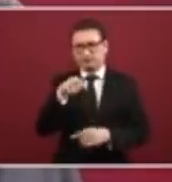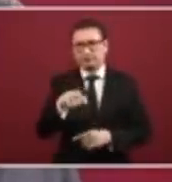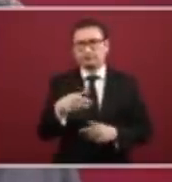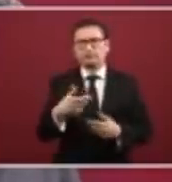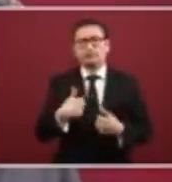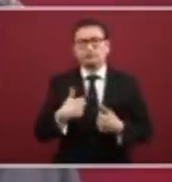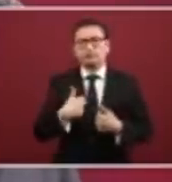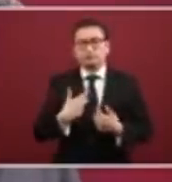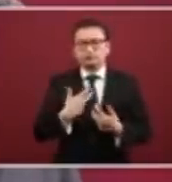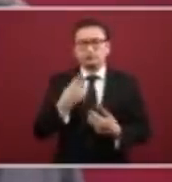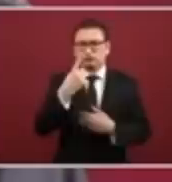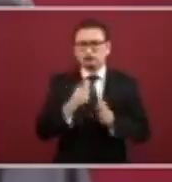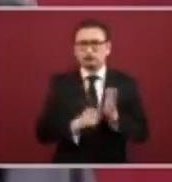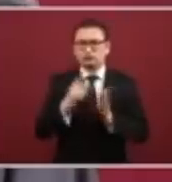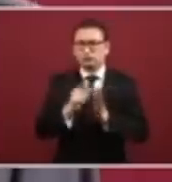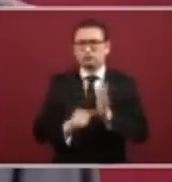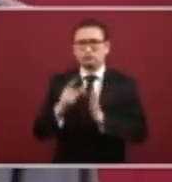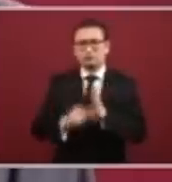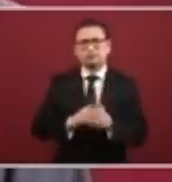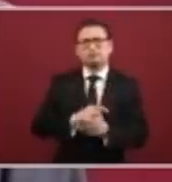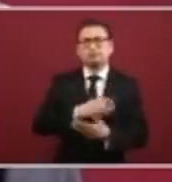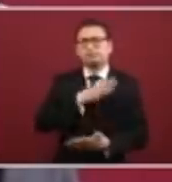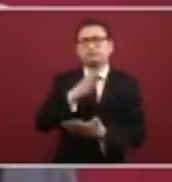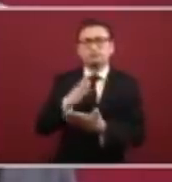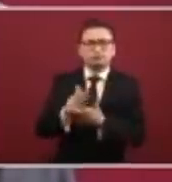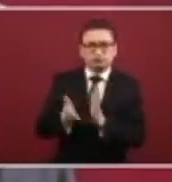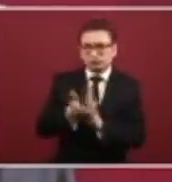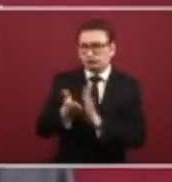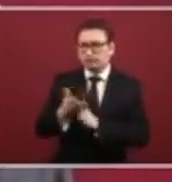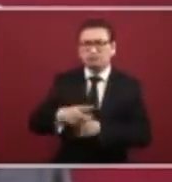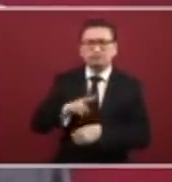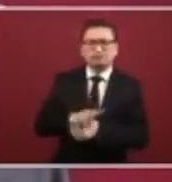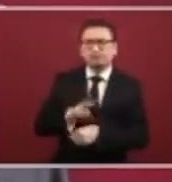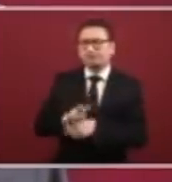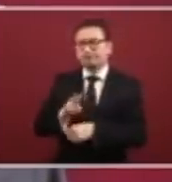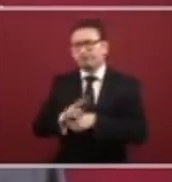una vez por mes a la obra